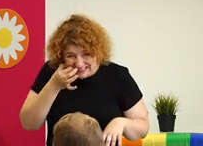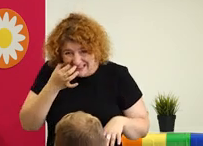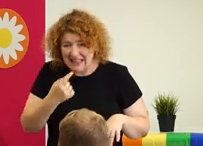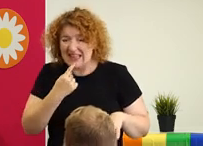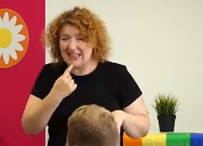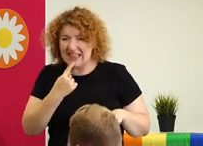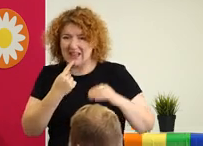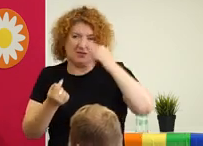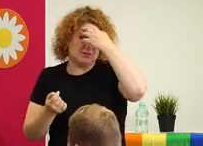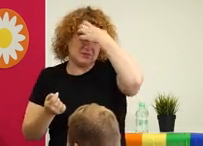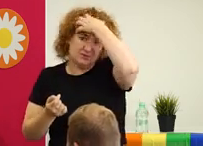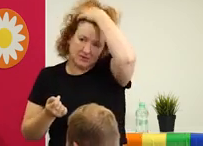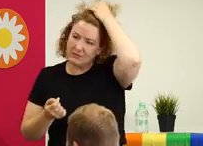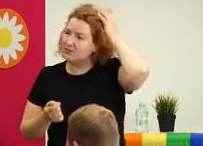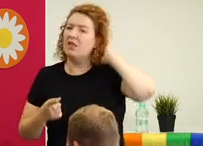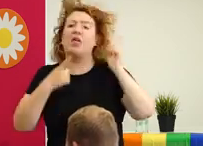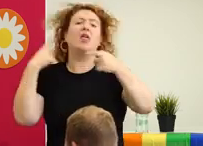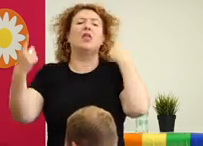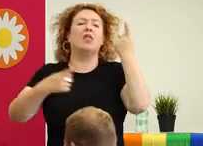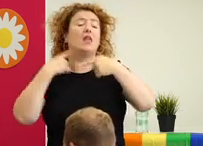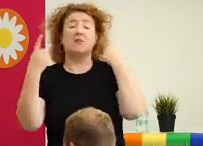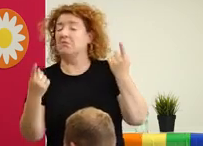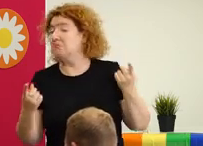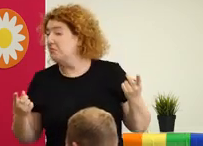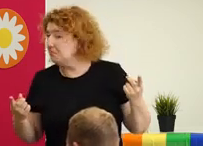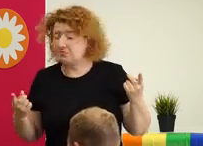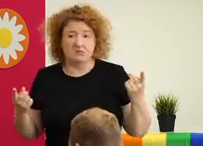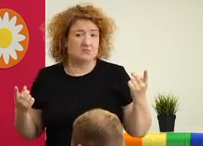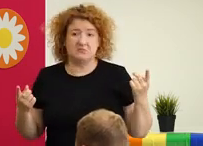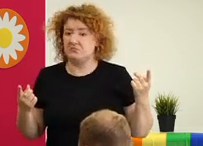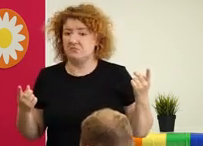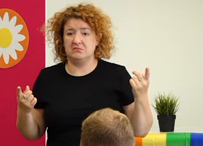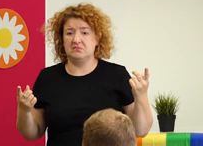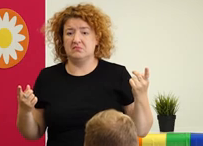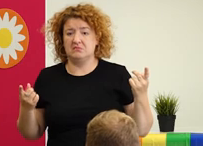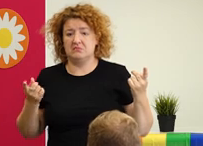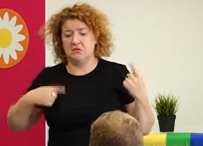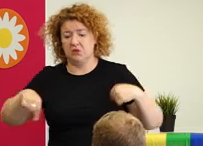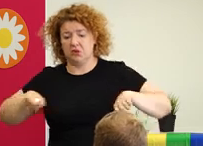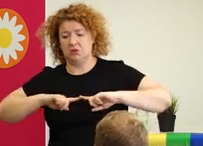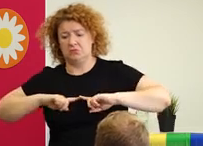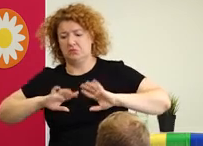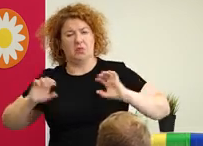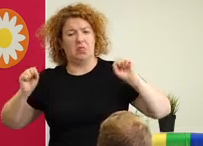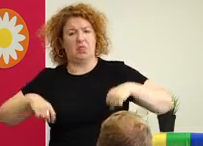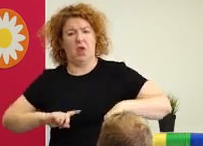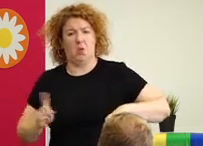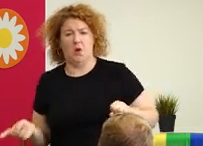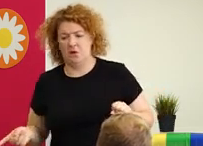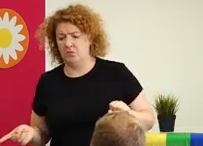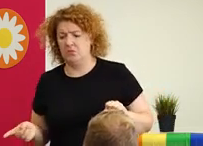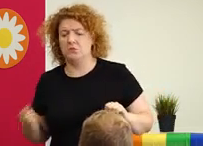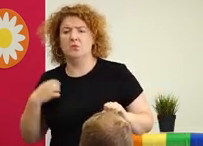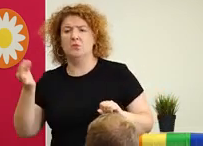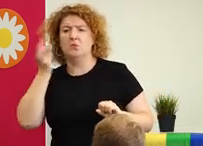solamente sueltan eslóganes que muchas de nosotras podemos compartir. Yo no estoy de acuerdo con